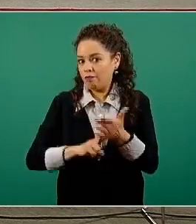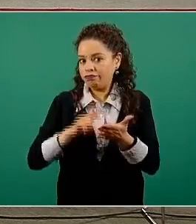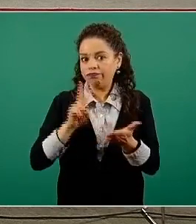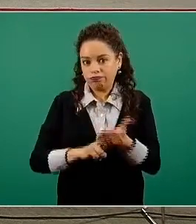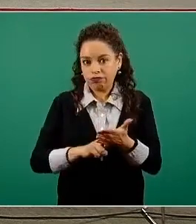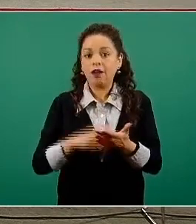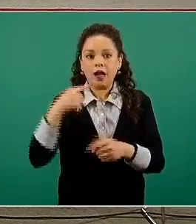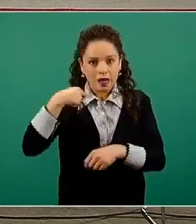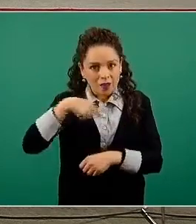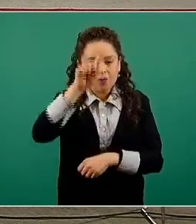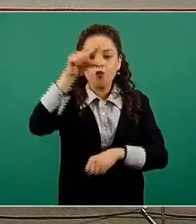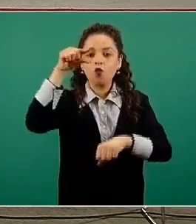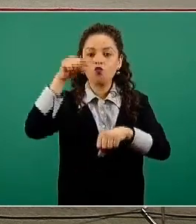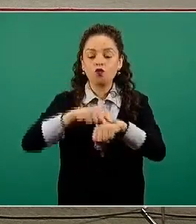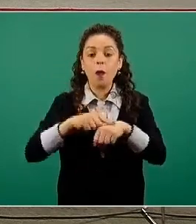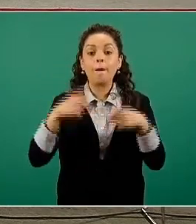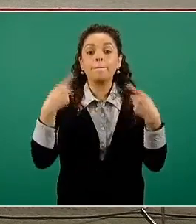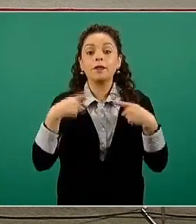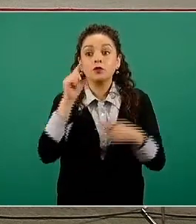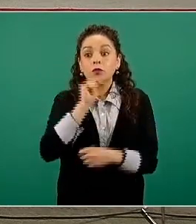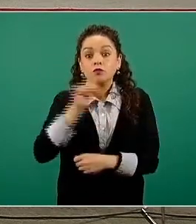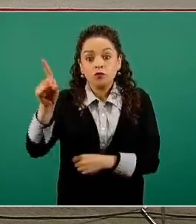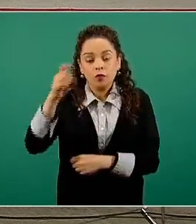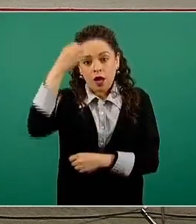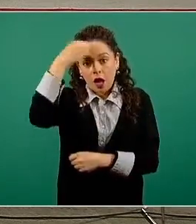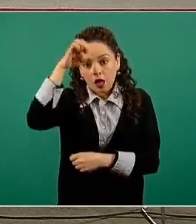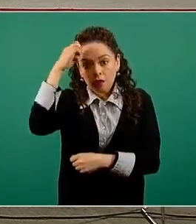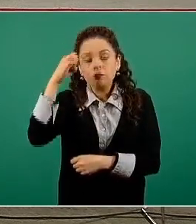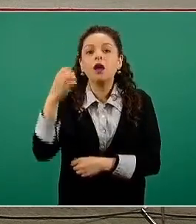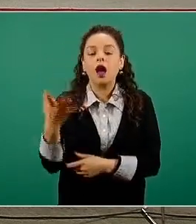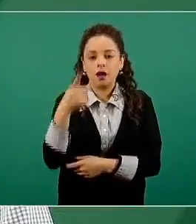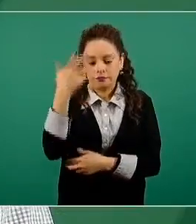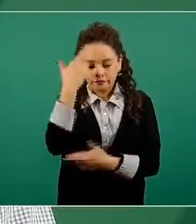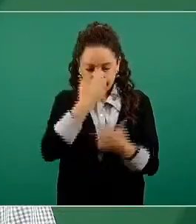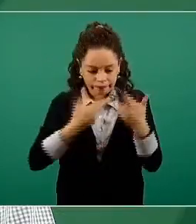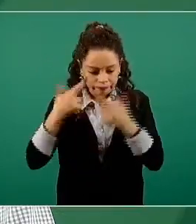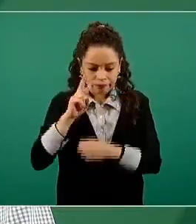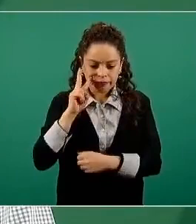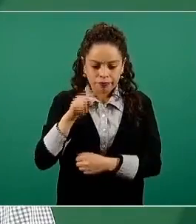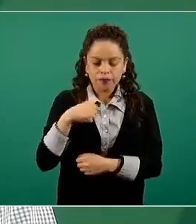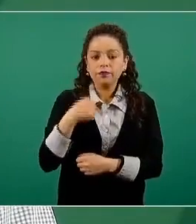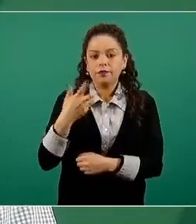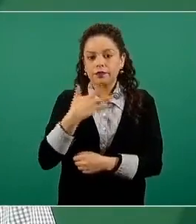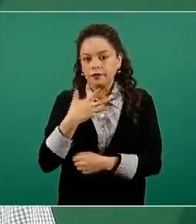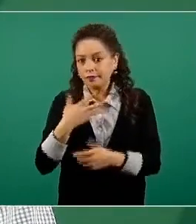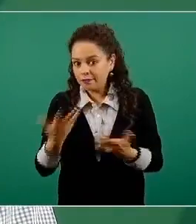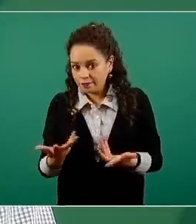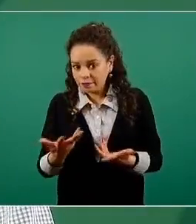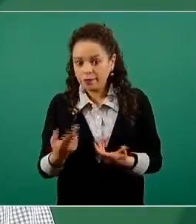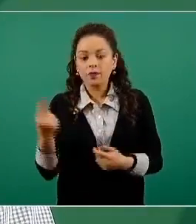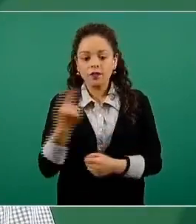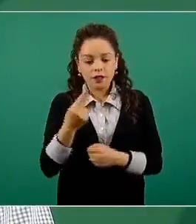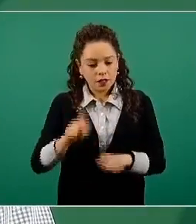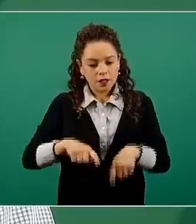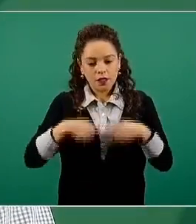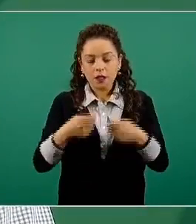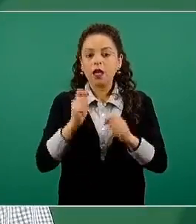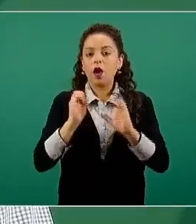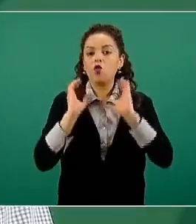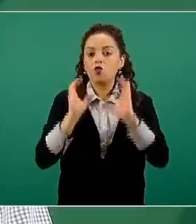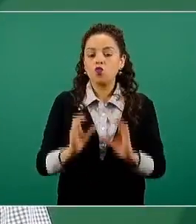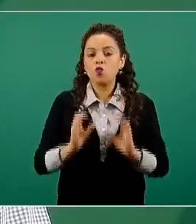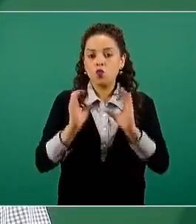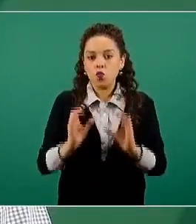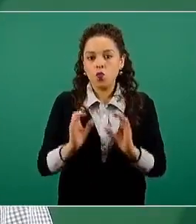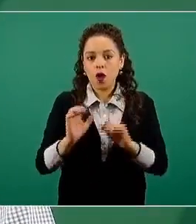me evalúe y entonces sí me indique la terapéutica que sí está comprobada, los cuidados hospitalarios que sí